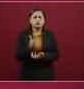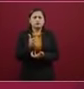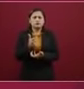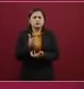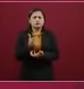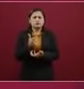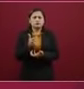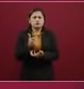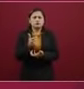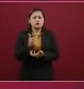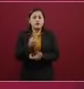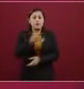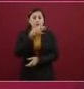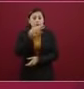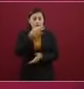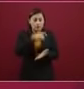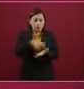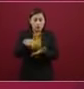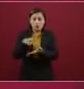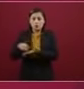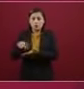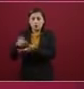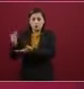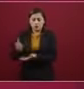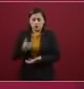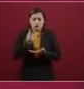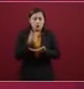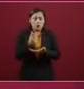para la compra de medicamentos, si se utiliza bien,